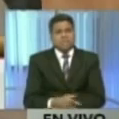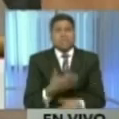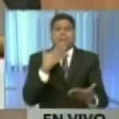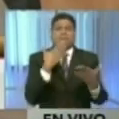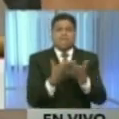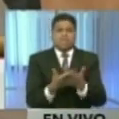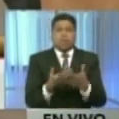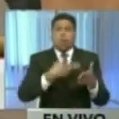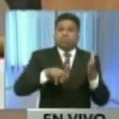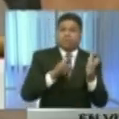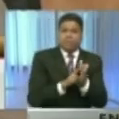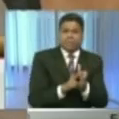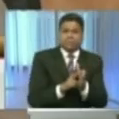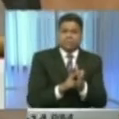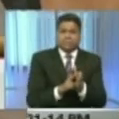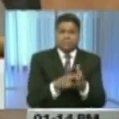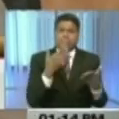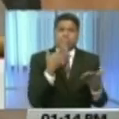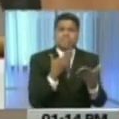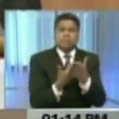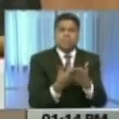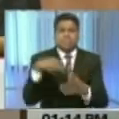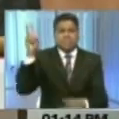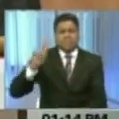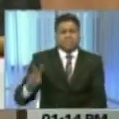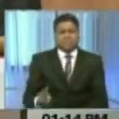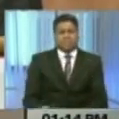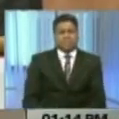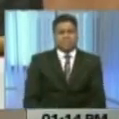Venezuela, bajo la agenda de Venezuela.